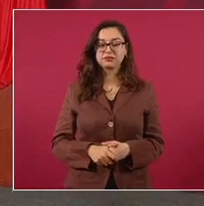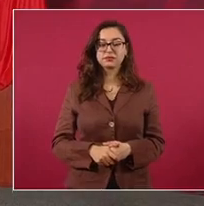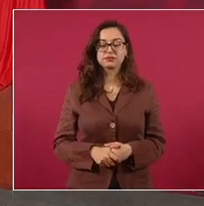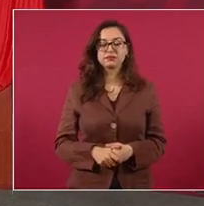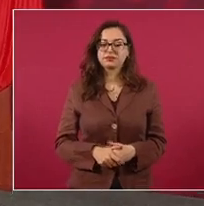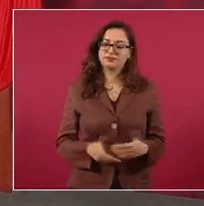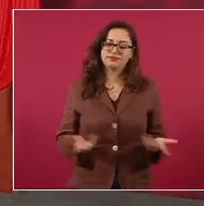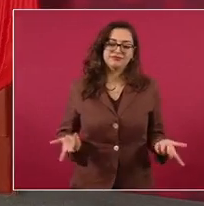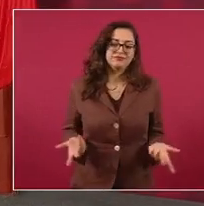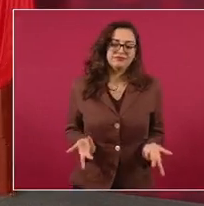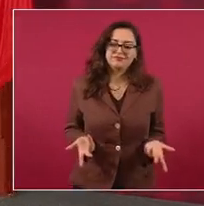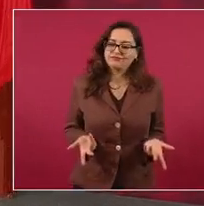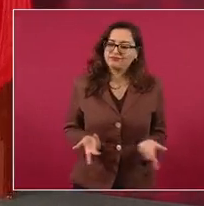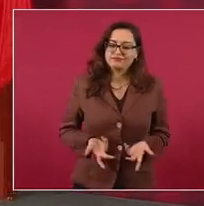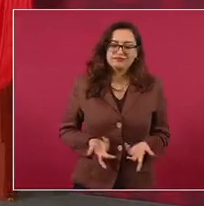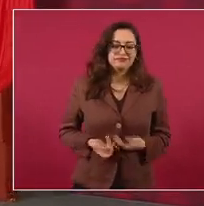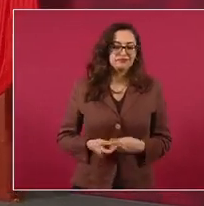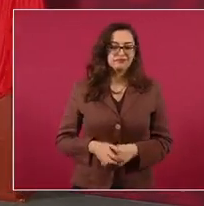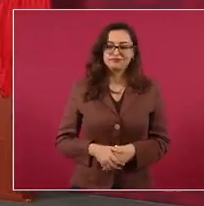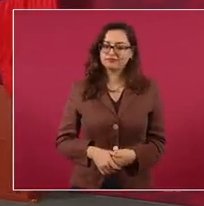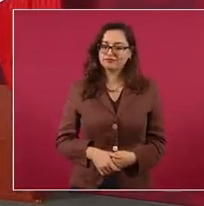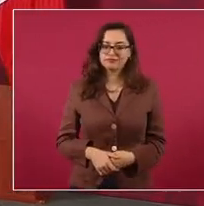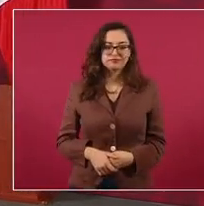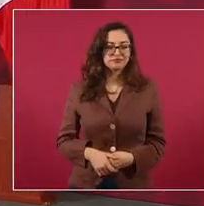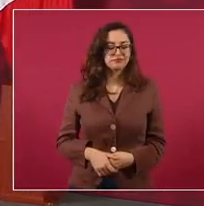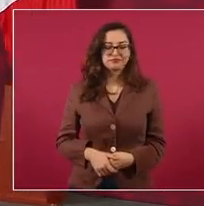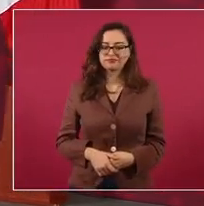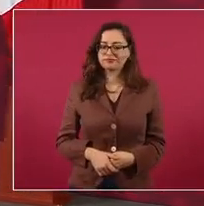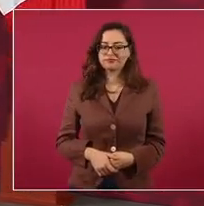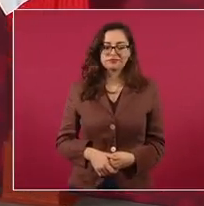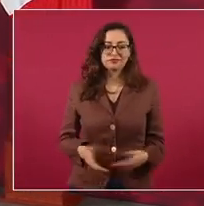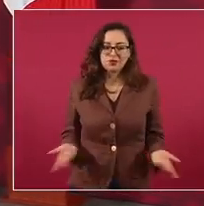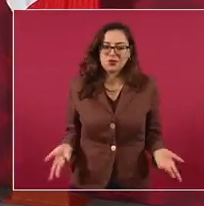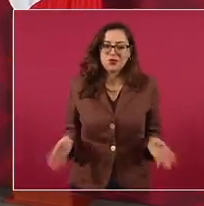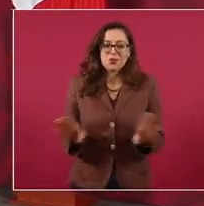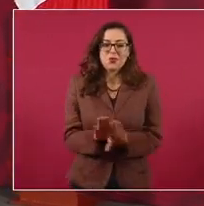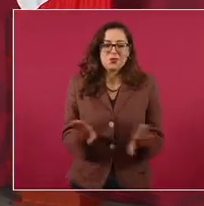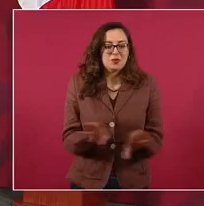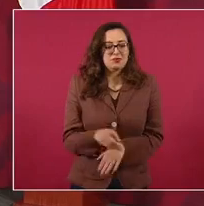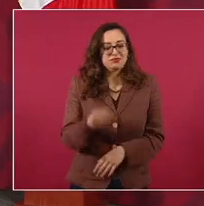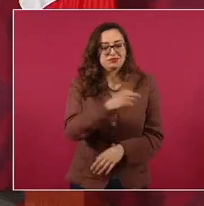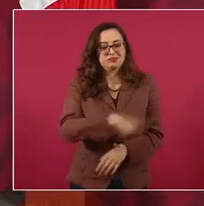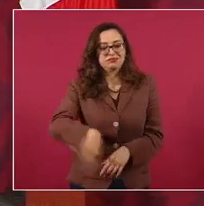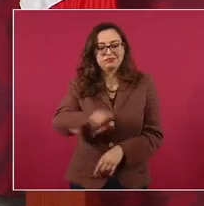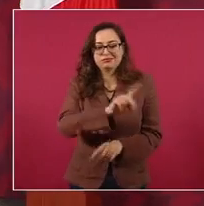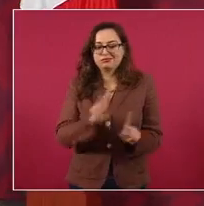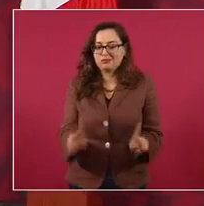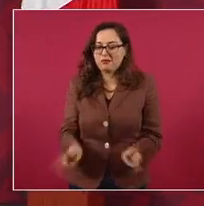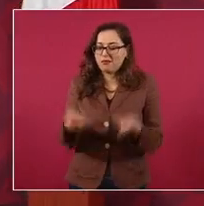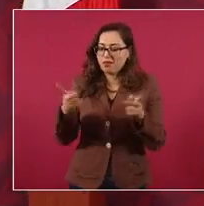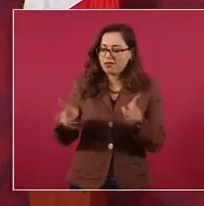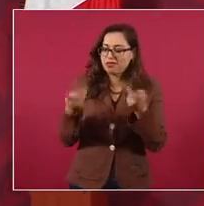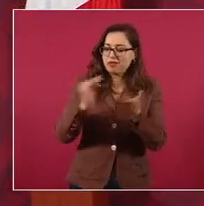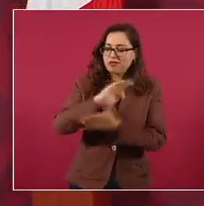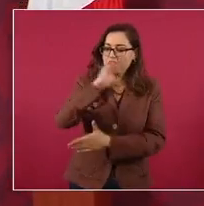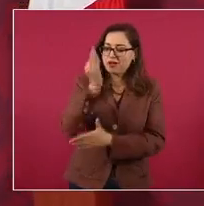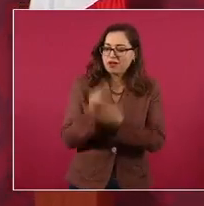No, pero no le hace. No le hace. O sea, ¿cómo? O sea,